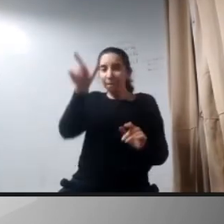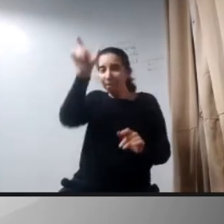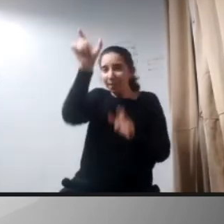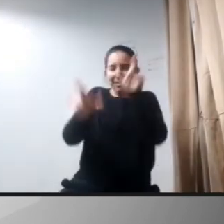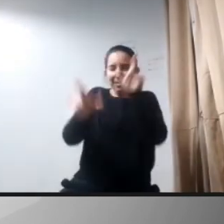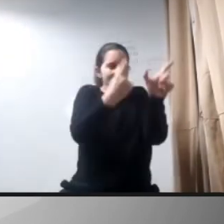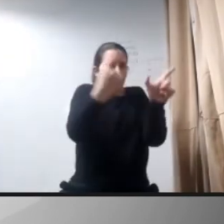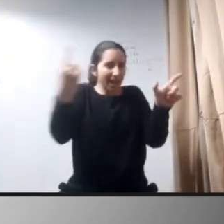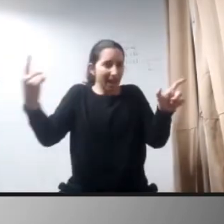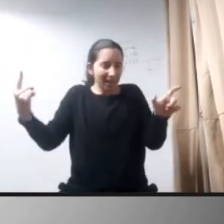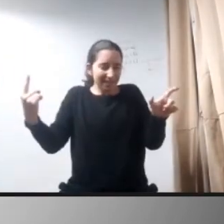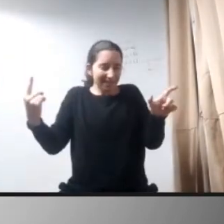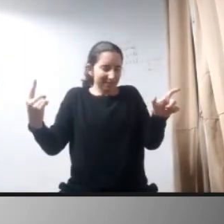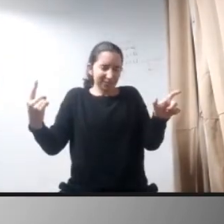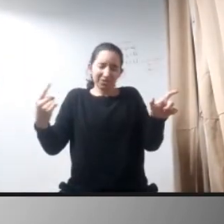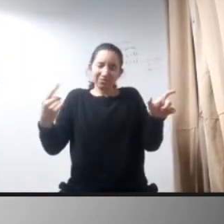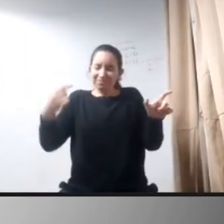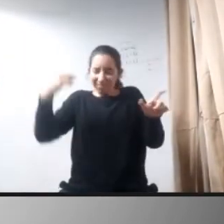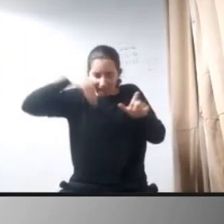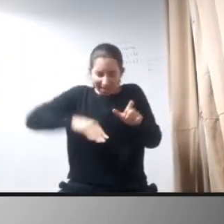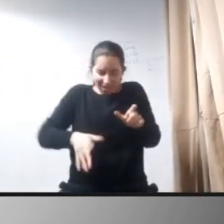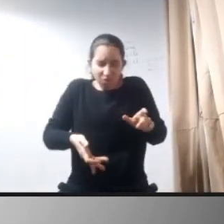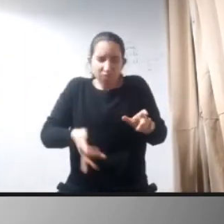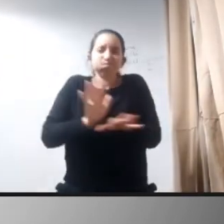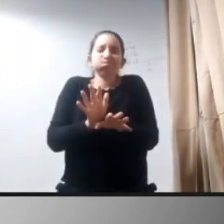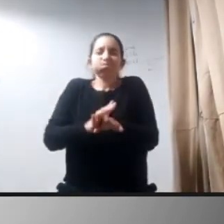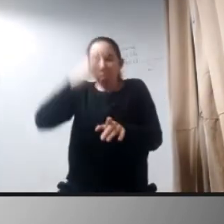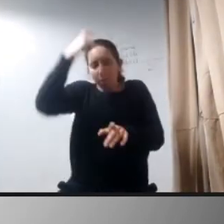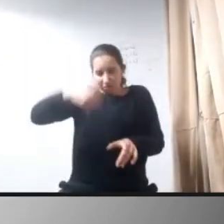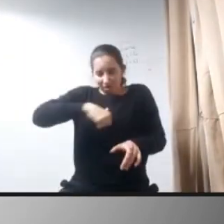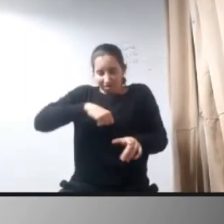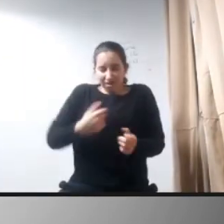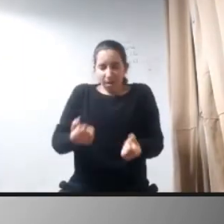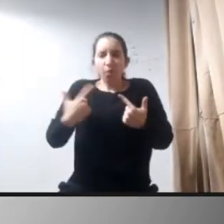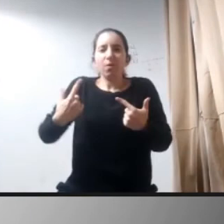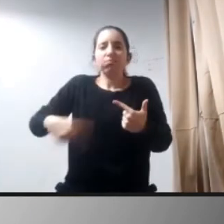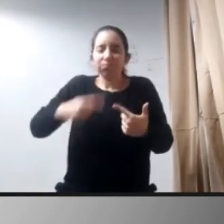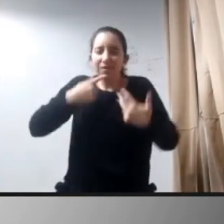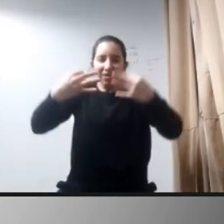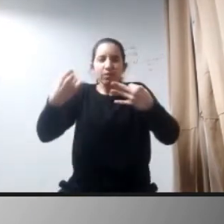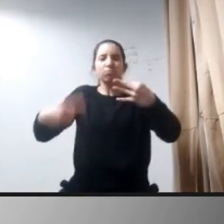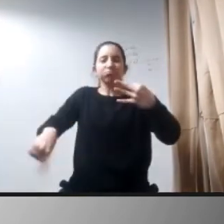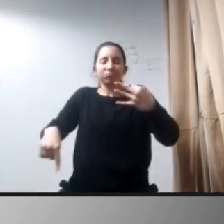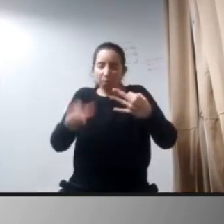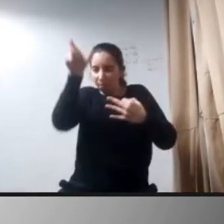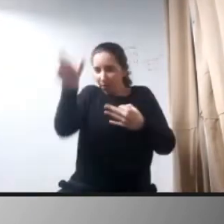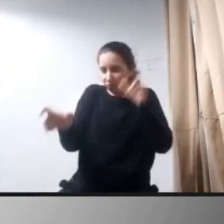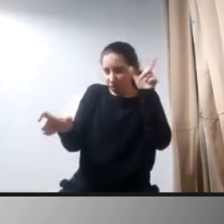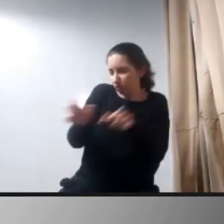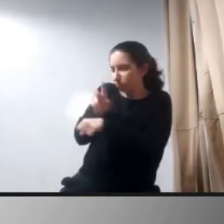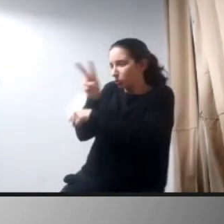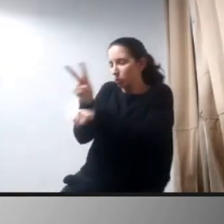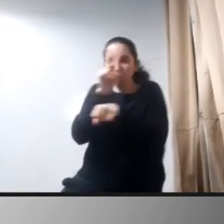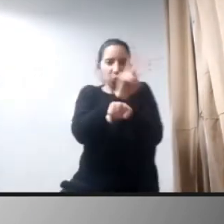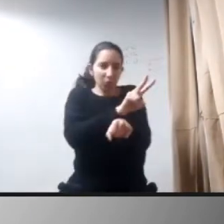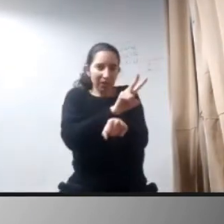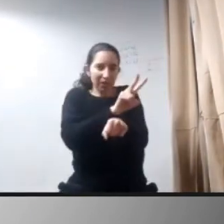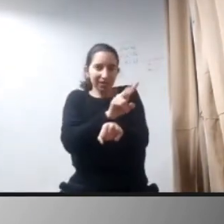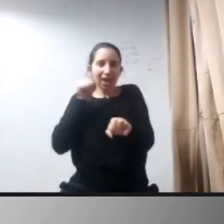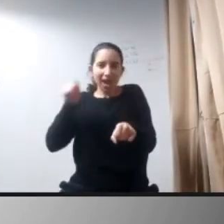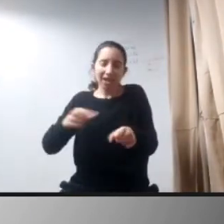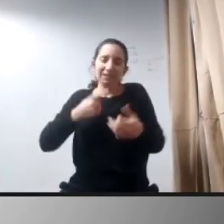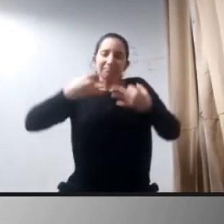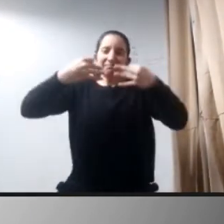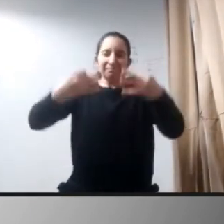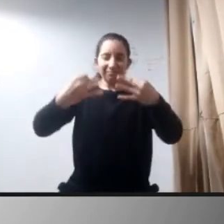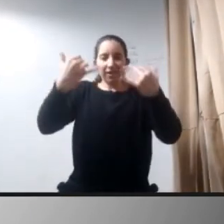del ser humano es cuidar al otro. Eso sí es un trabajo digno del ser humano. Ese es un trabajo que da dignidad al